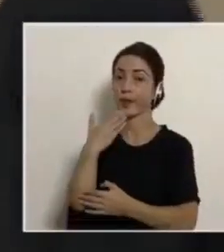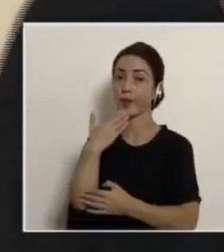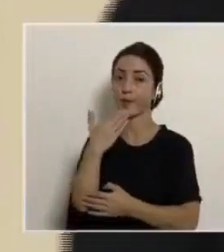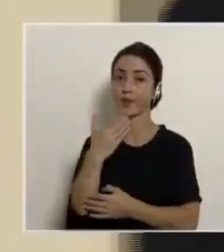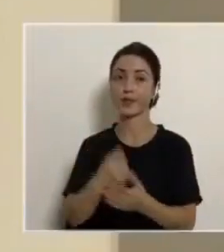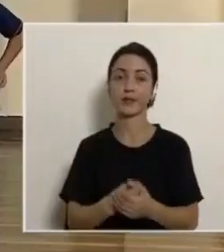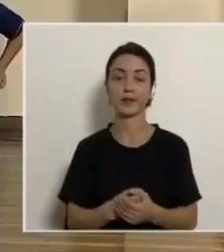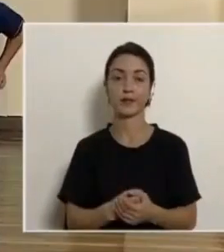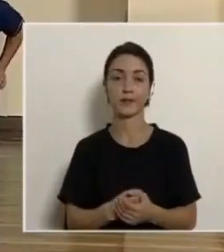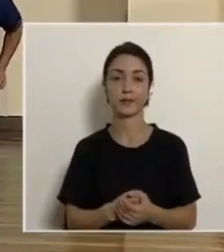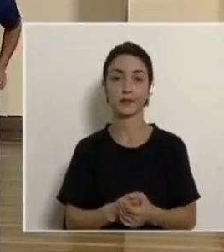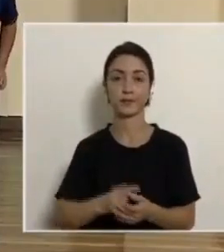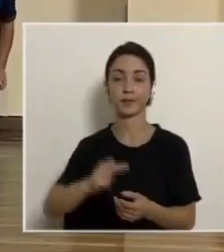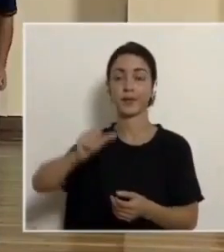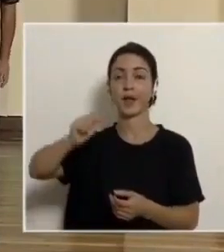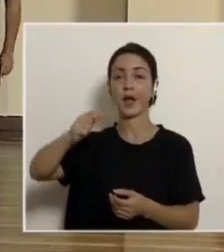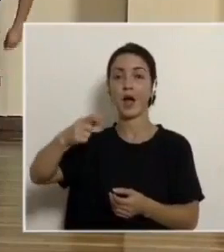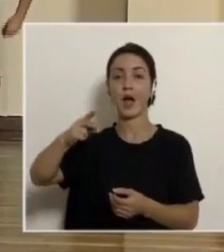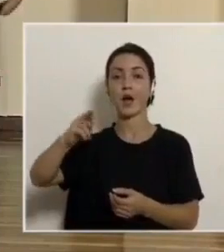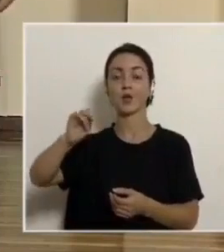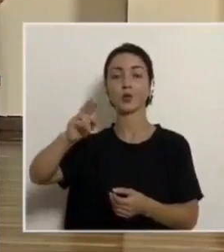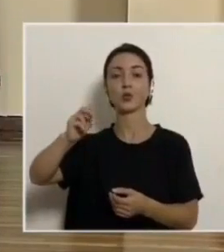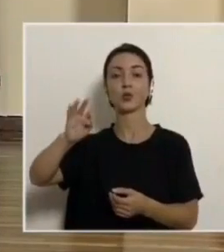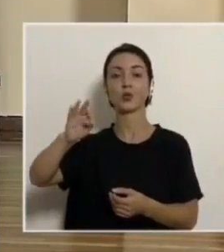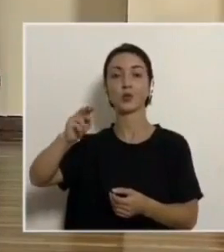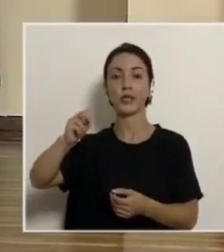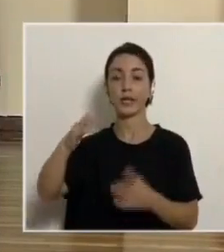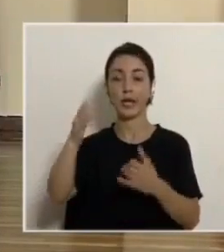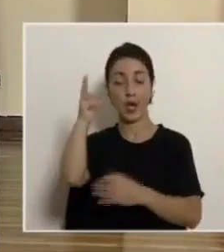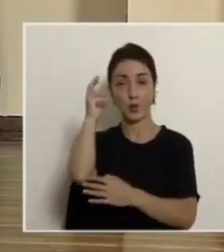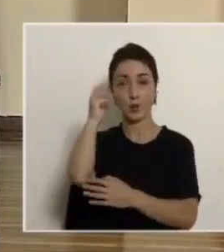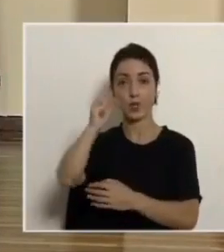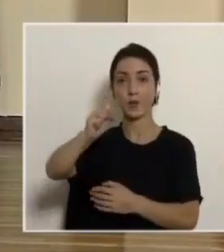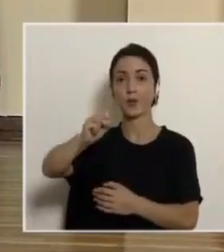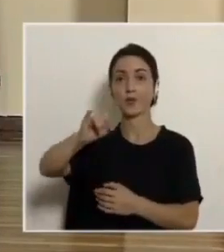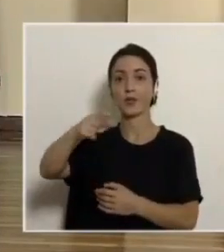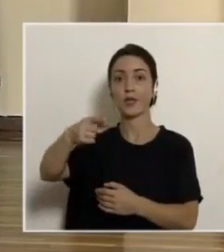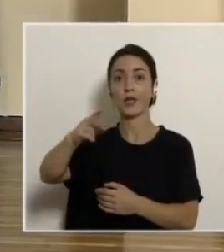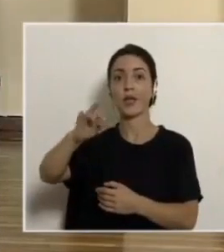don Agustín. Escuchamos a don Sigifredo.